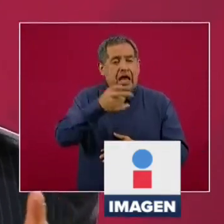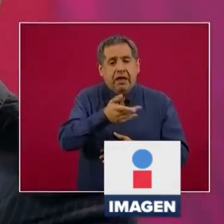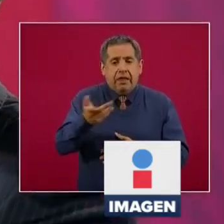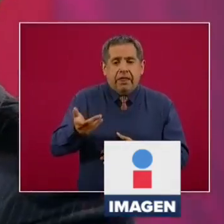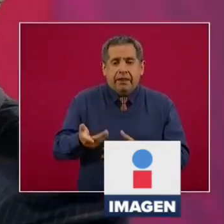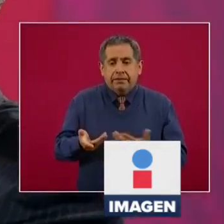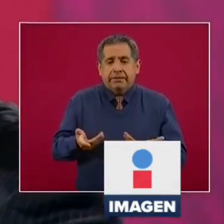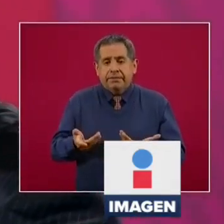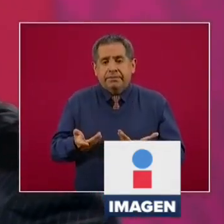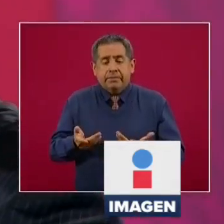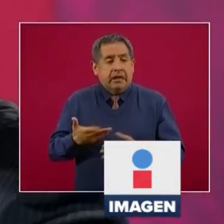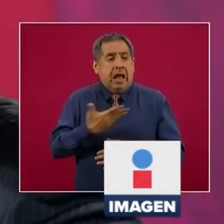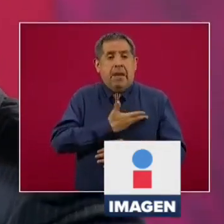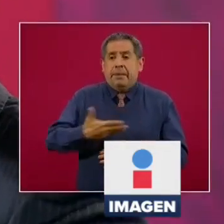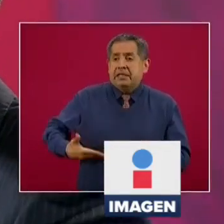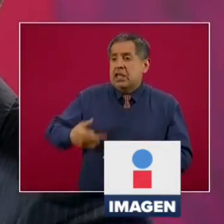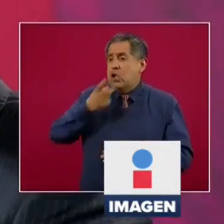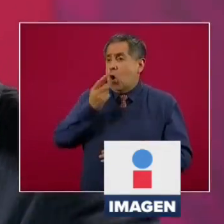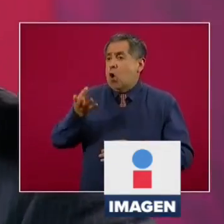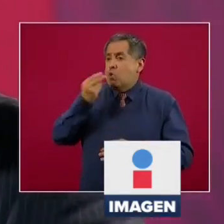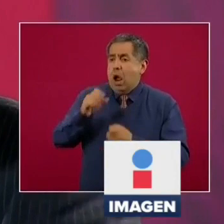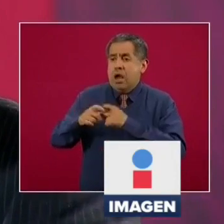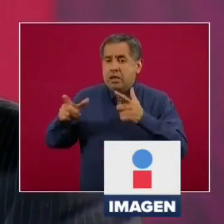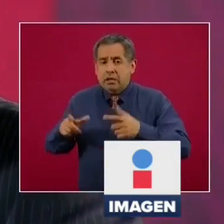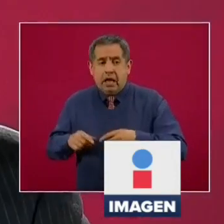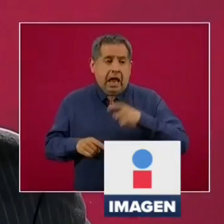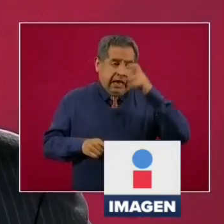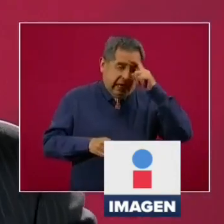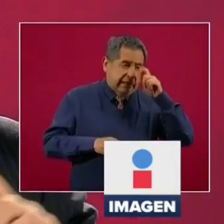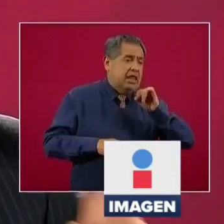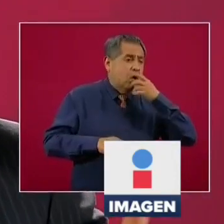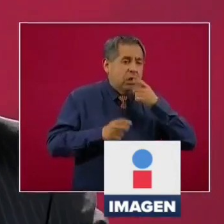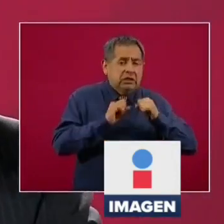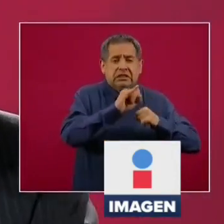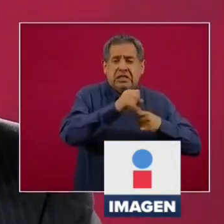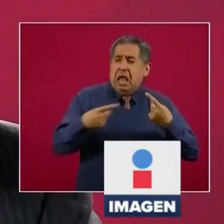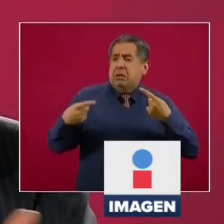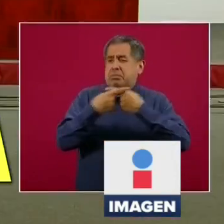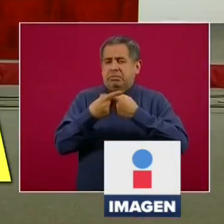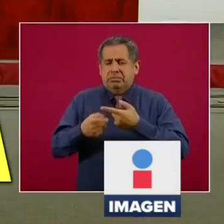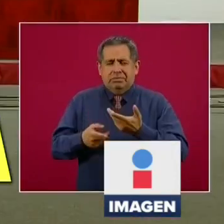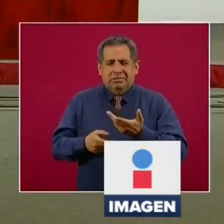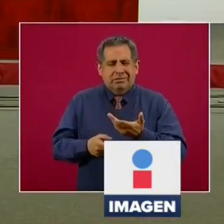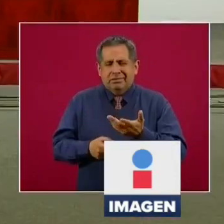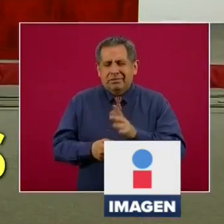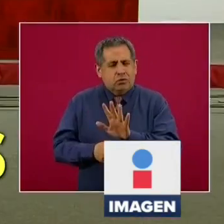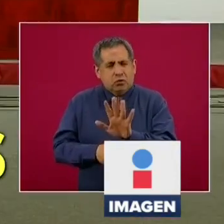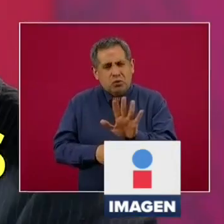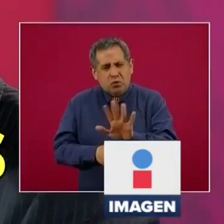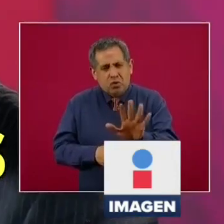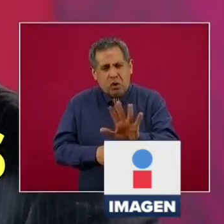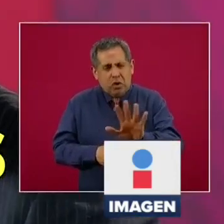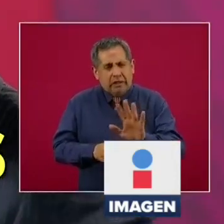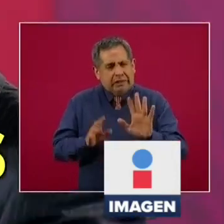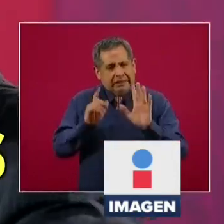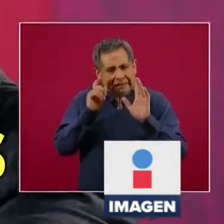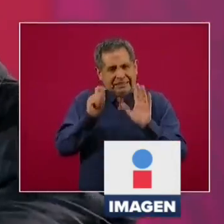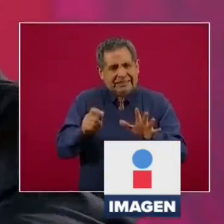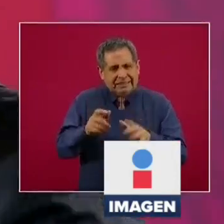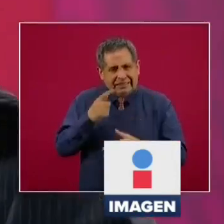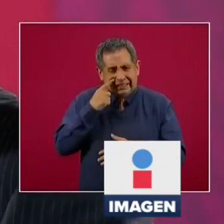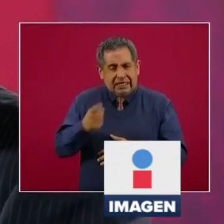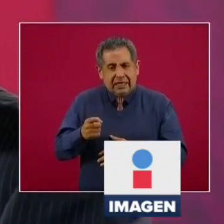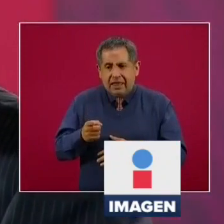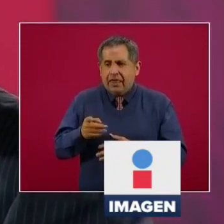ojo el presidente dijo que no hay rebrote y lópez gárate él dijo que se ha rebrote que está pasando no está pasando nada estamos tenido unas apreciaciones